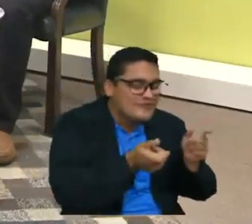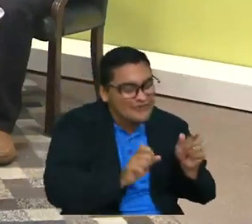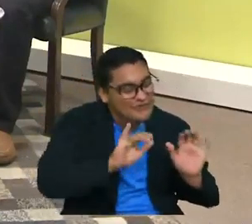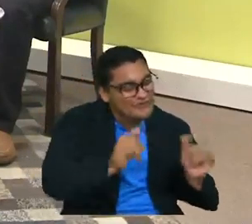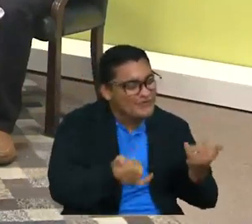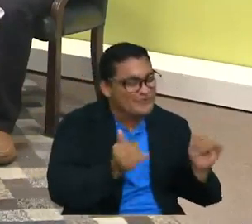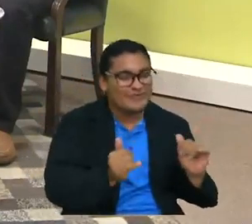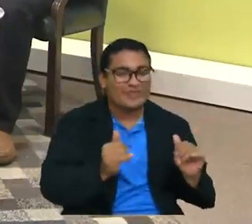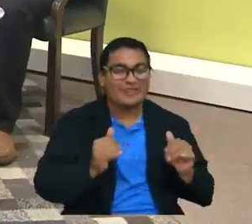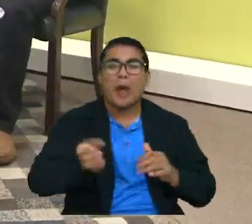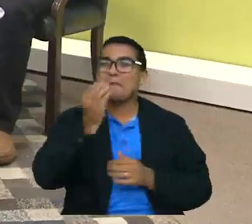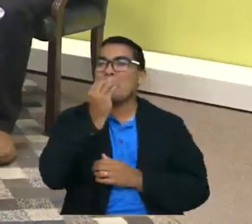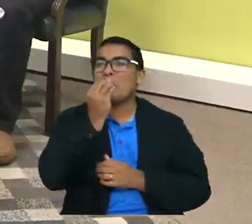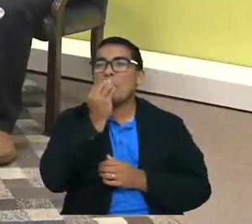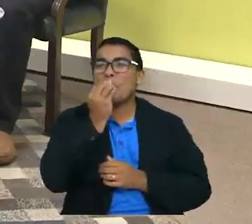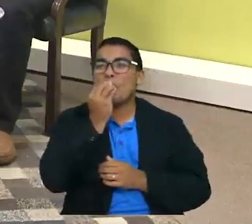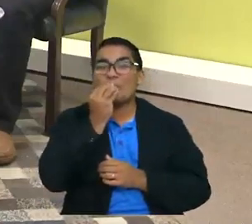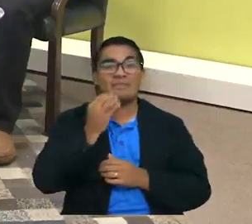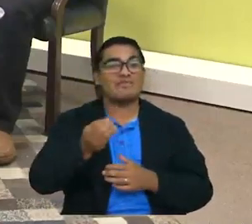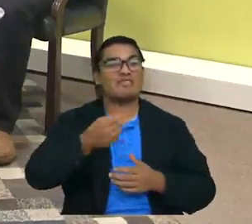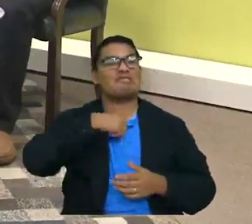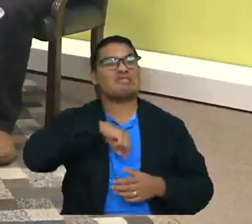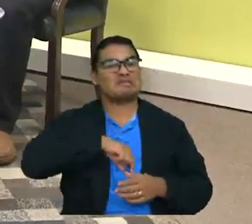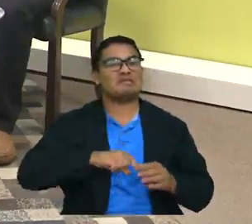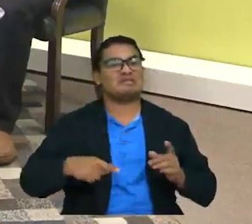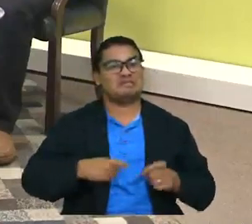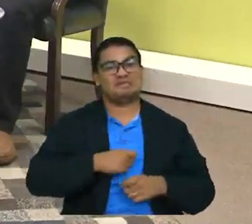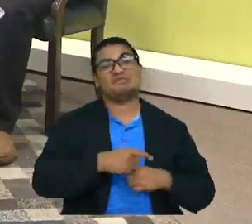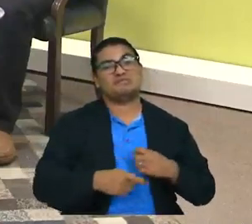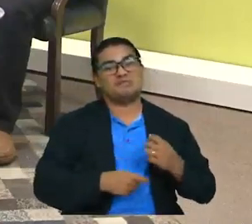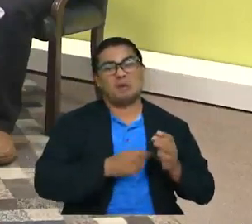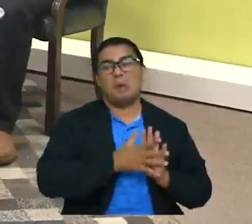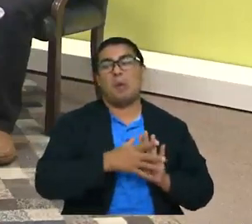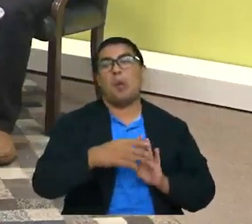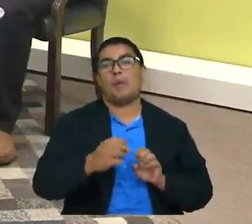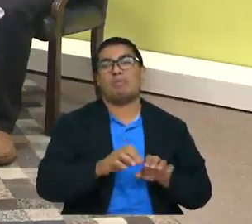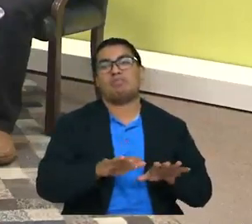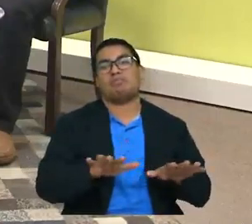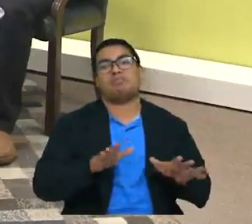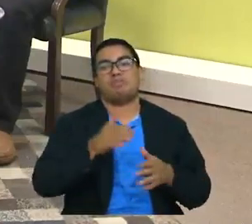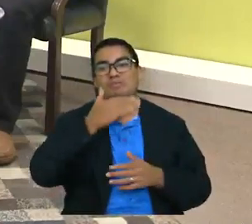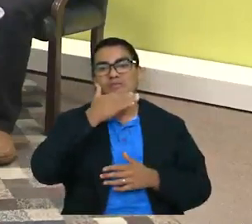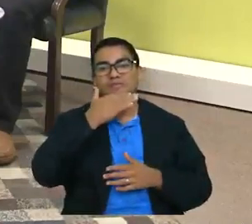después los niños se meten la mano en la boca y ahí se va haciendo la cadena de transmisión. Entonces,